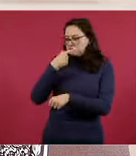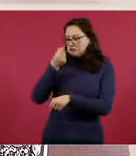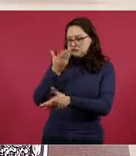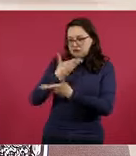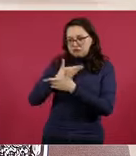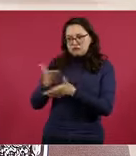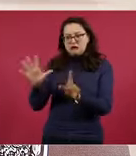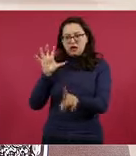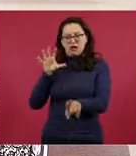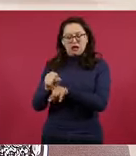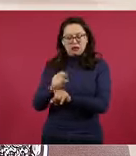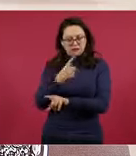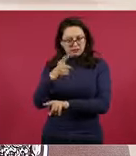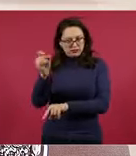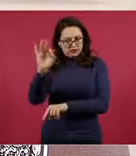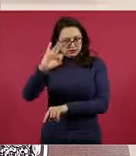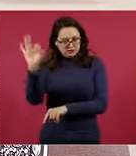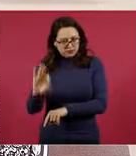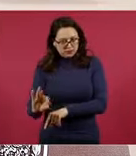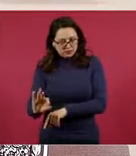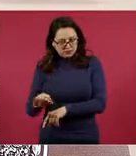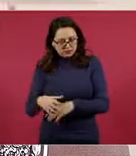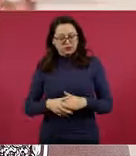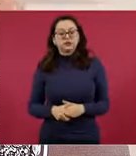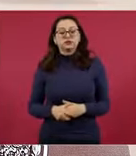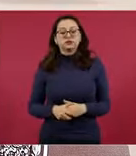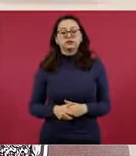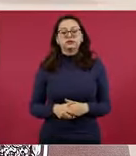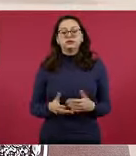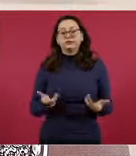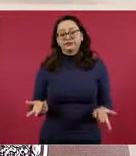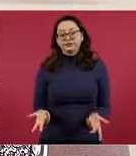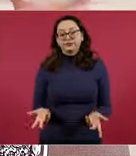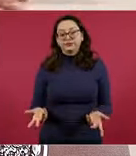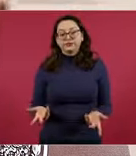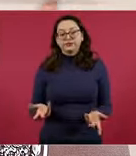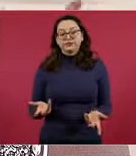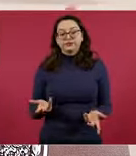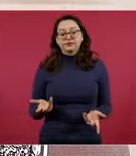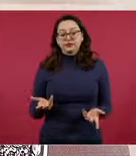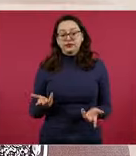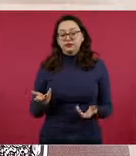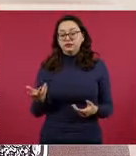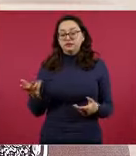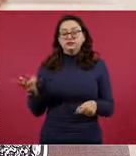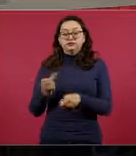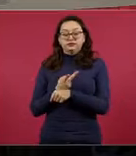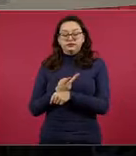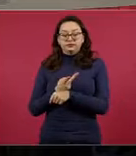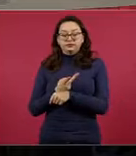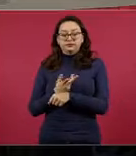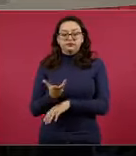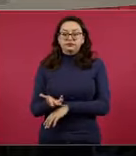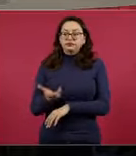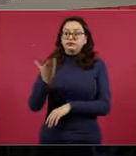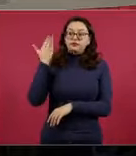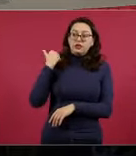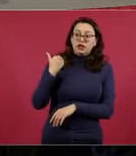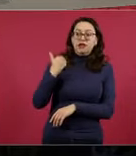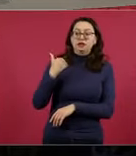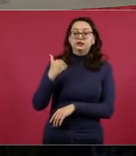el 100% de las recetas. Y eso pasaba por, como se acaba de mencionar, concentrar la distribución en un operador